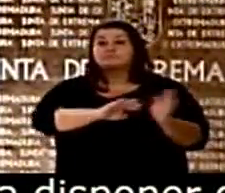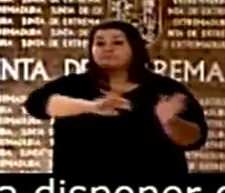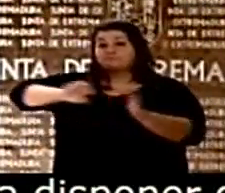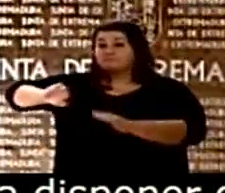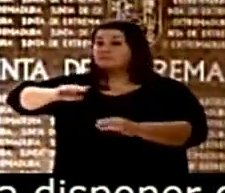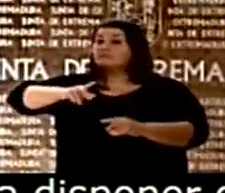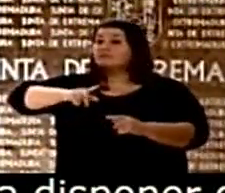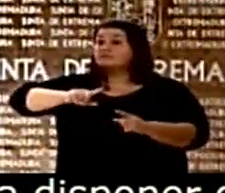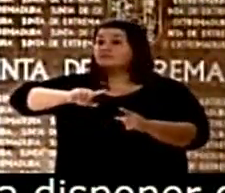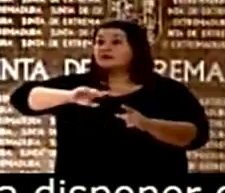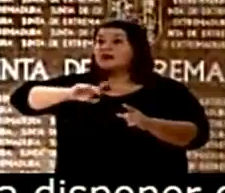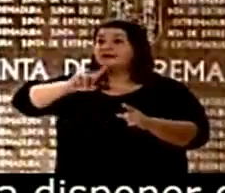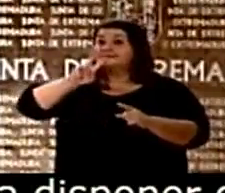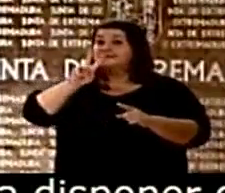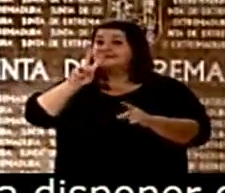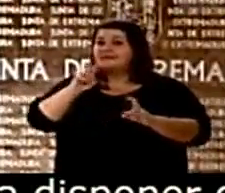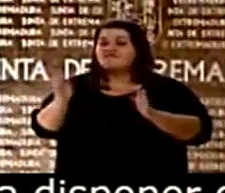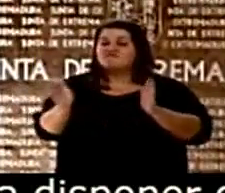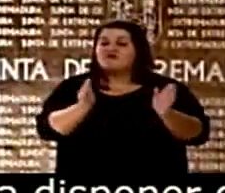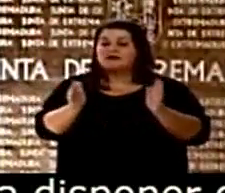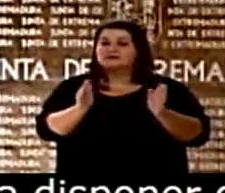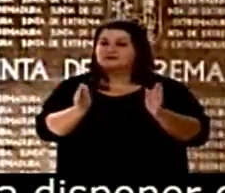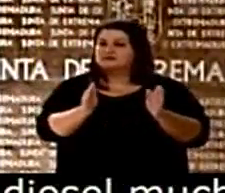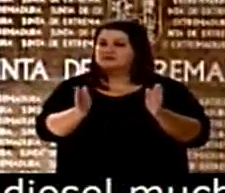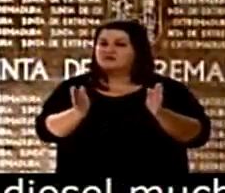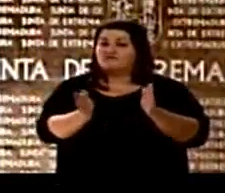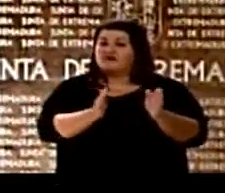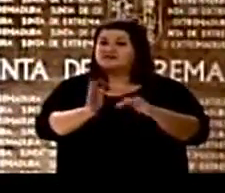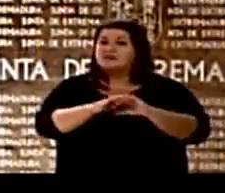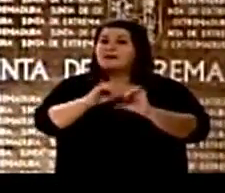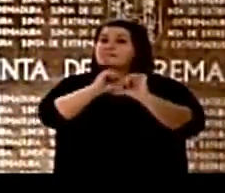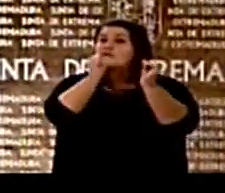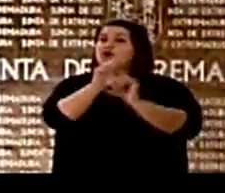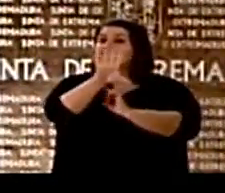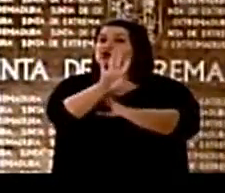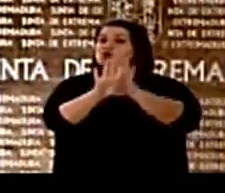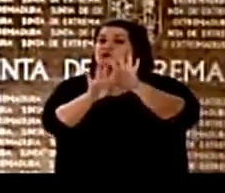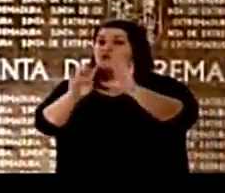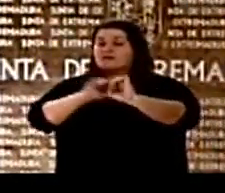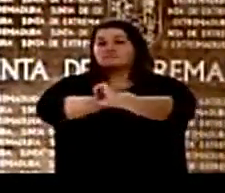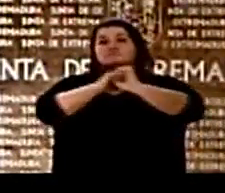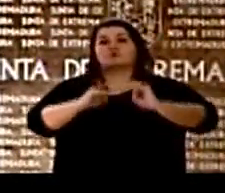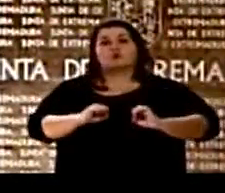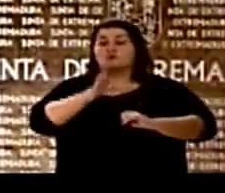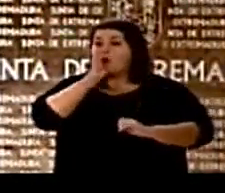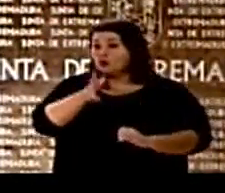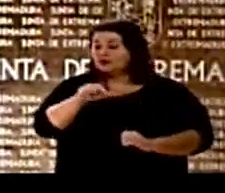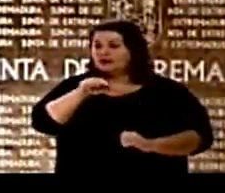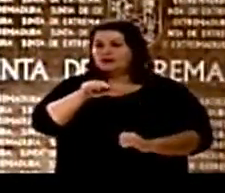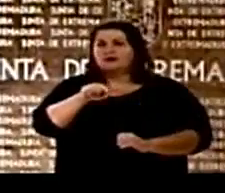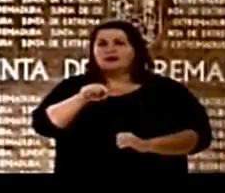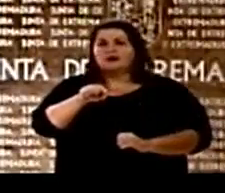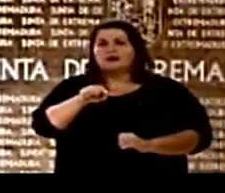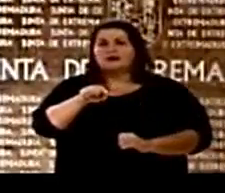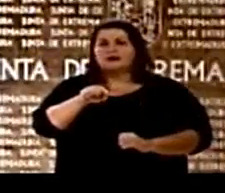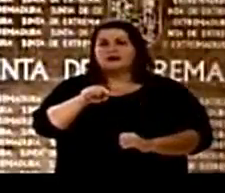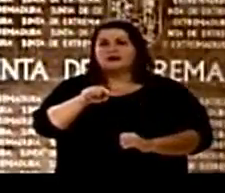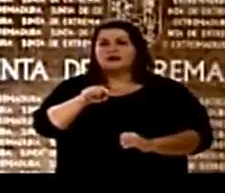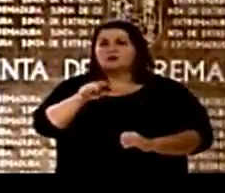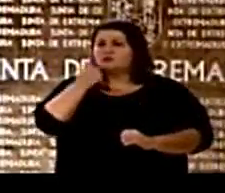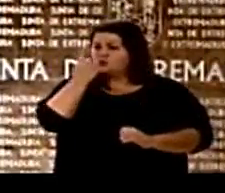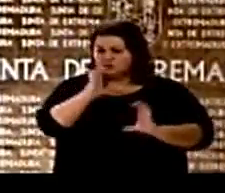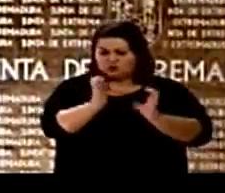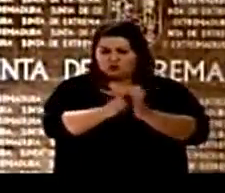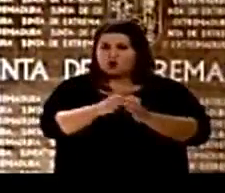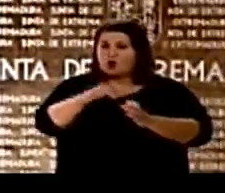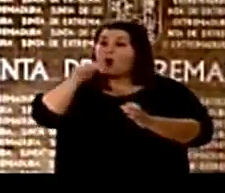otra parte, con las fases de implantación del modelo 599 que se comprometieron en una